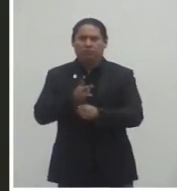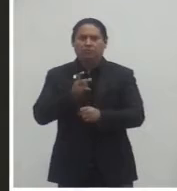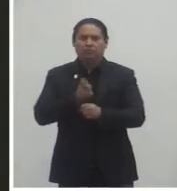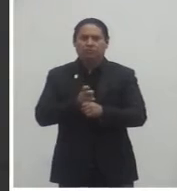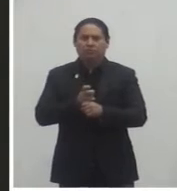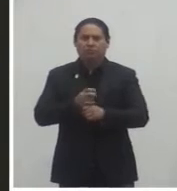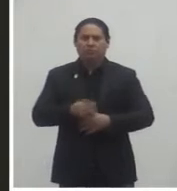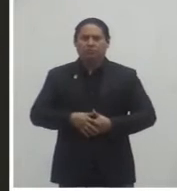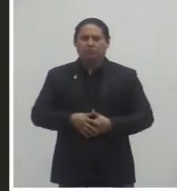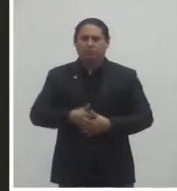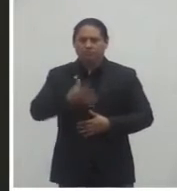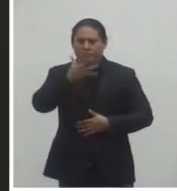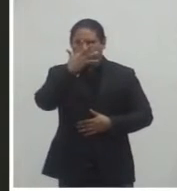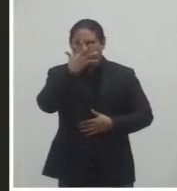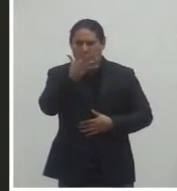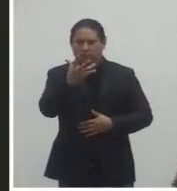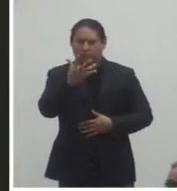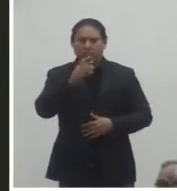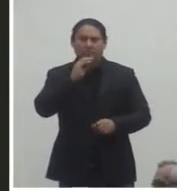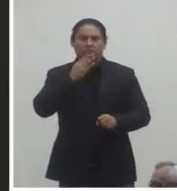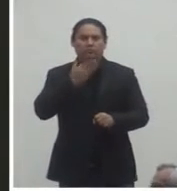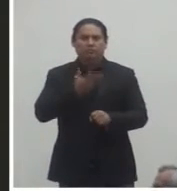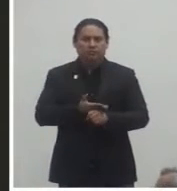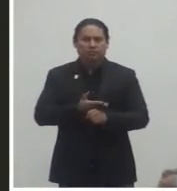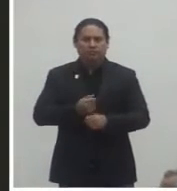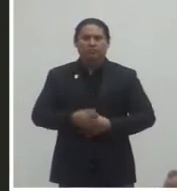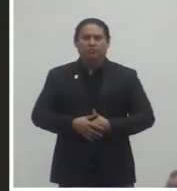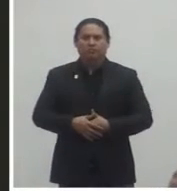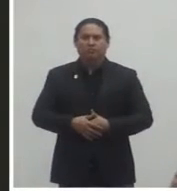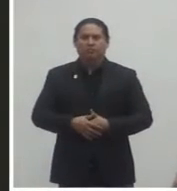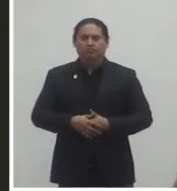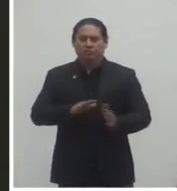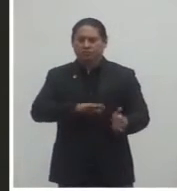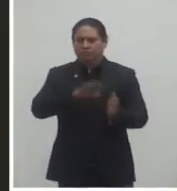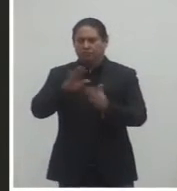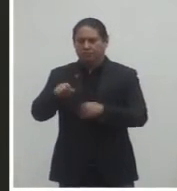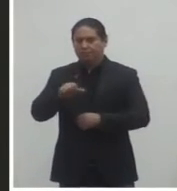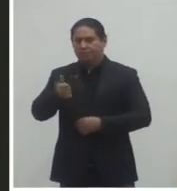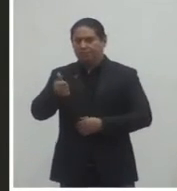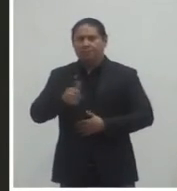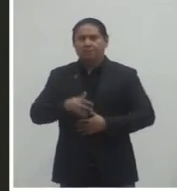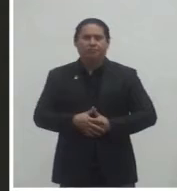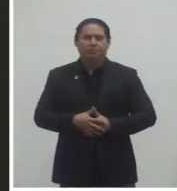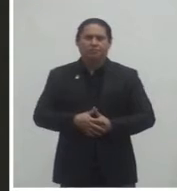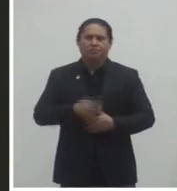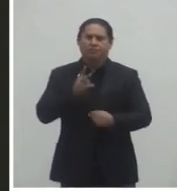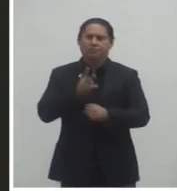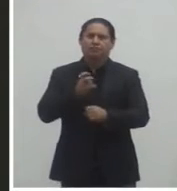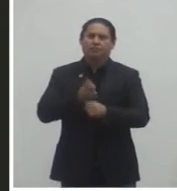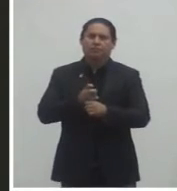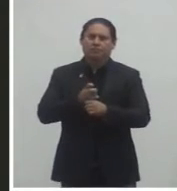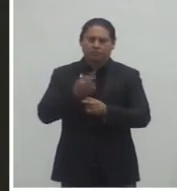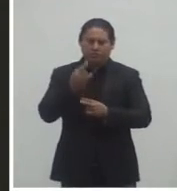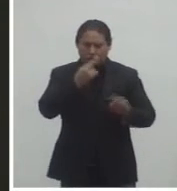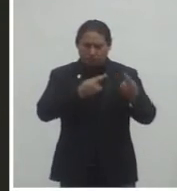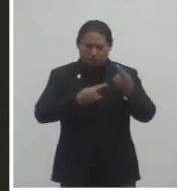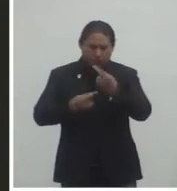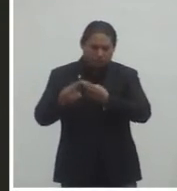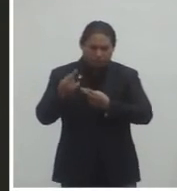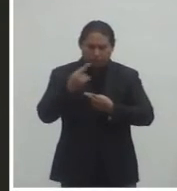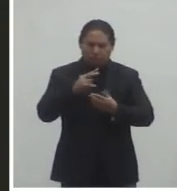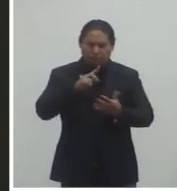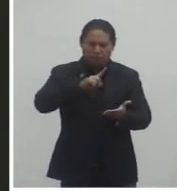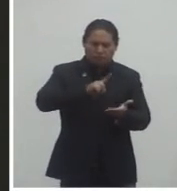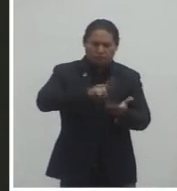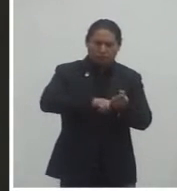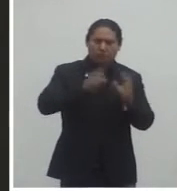a tomarlo con seriedad y responsabilidad. Por lo otro también, lo invito a revisar los procedimientos